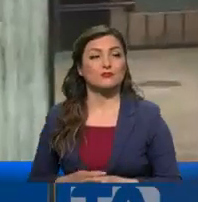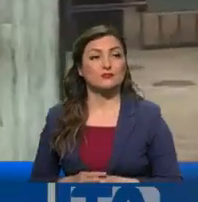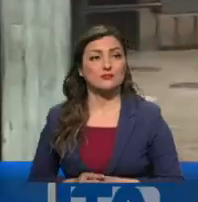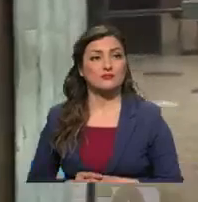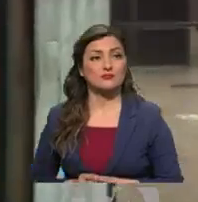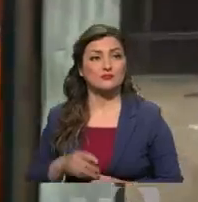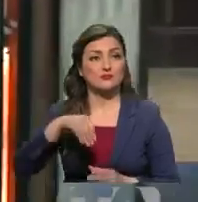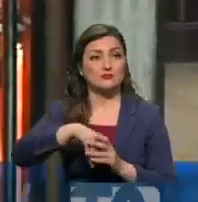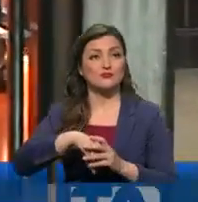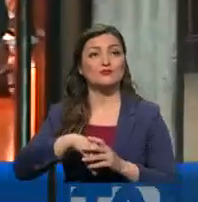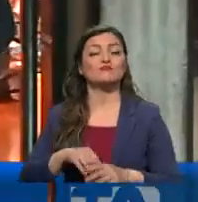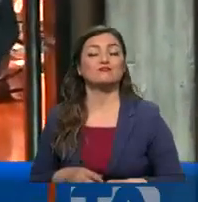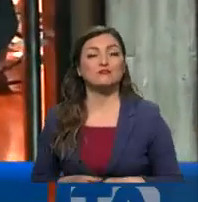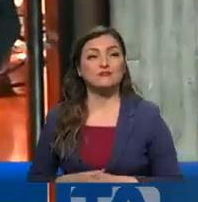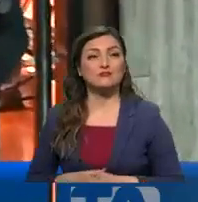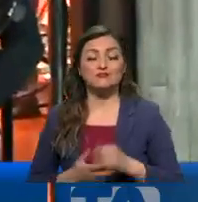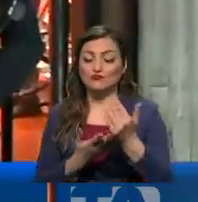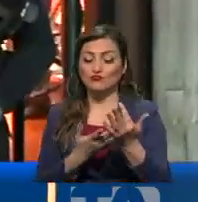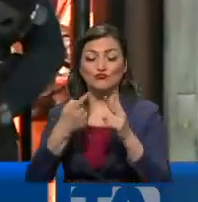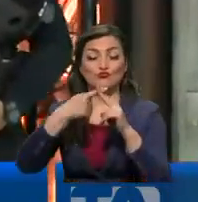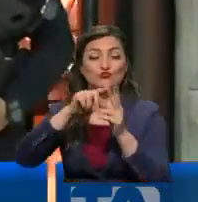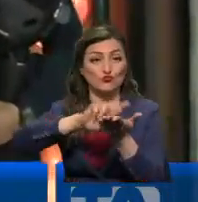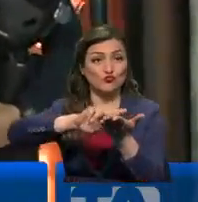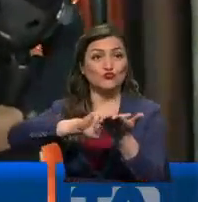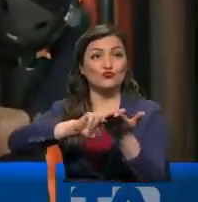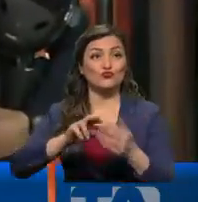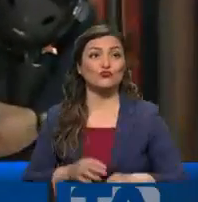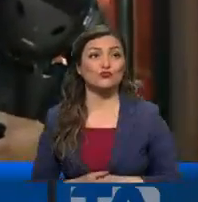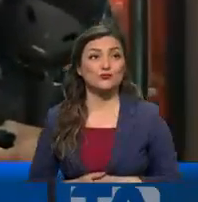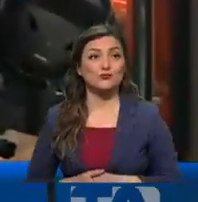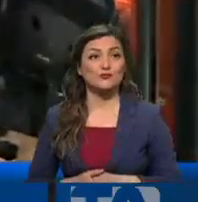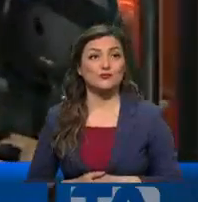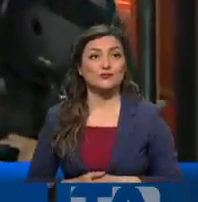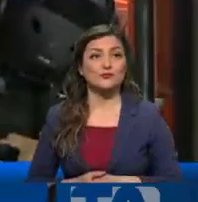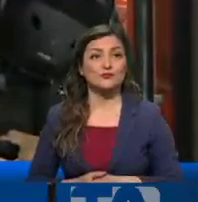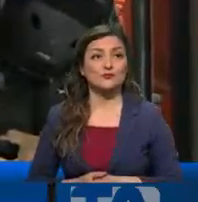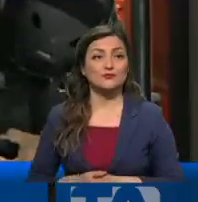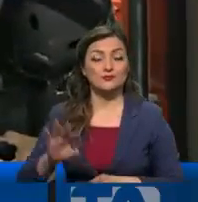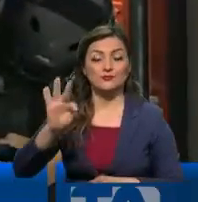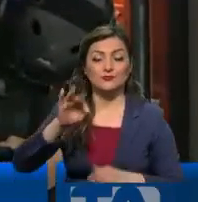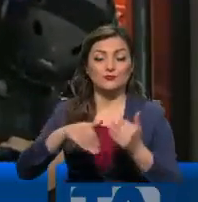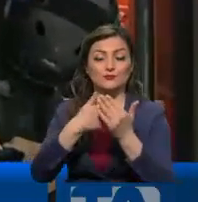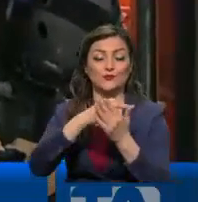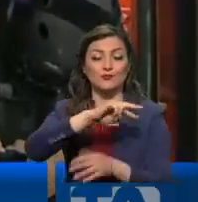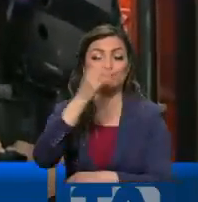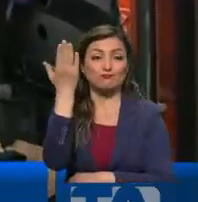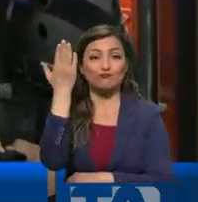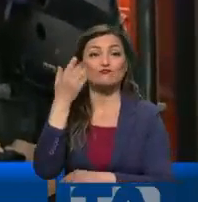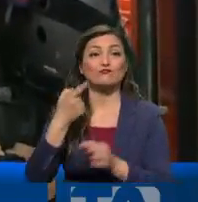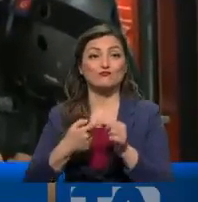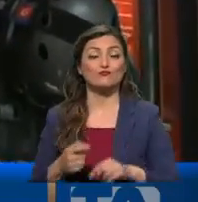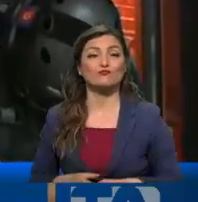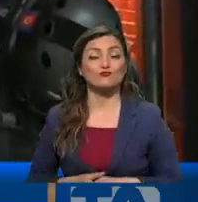del Consejo Metropolitano a la espera de que inicie esta sesión en la que se elegirá a la nueva vicealcaldesa de Quito, después de